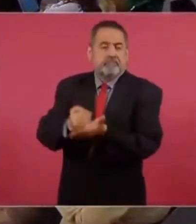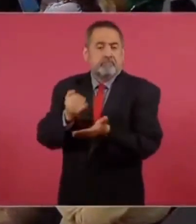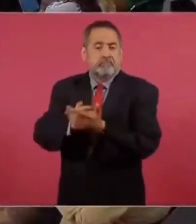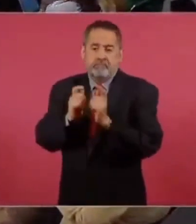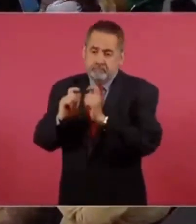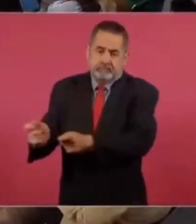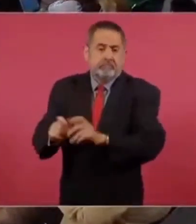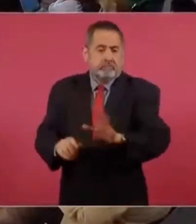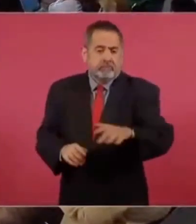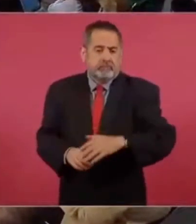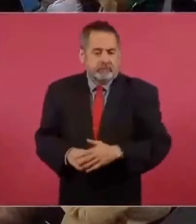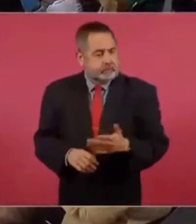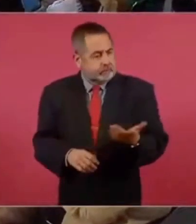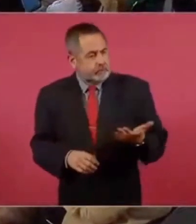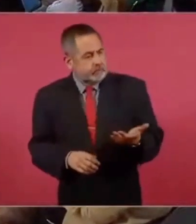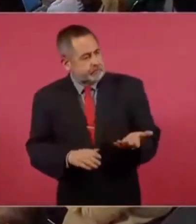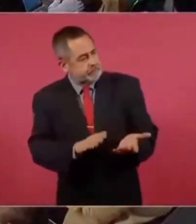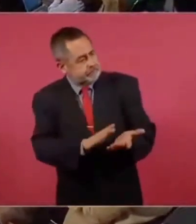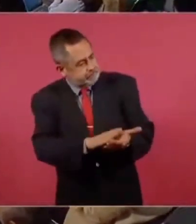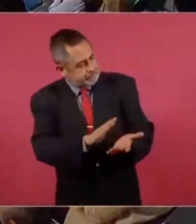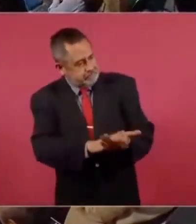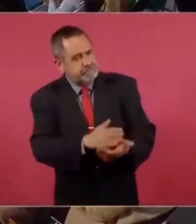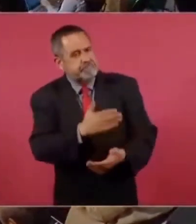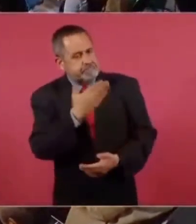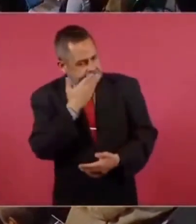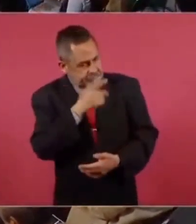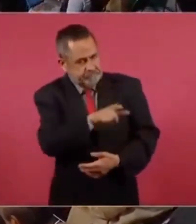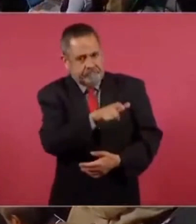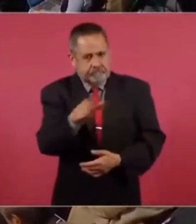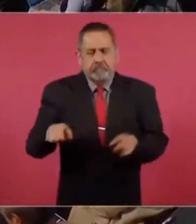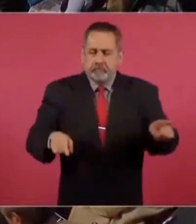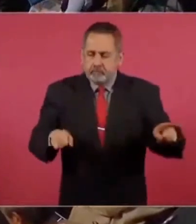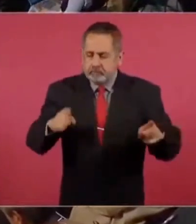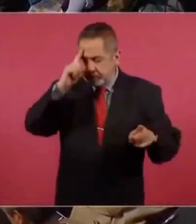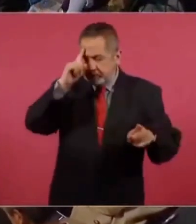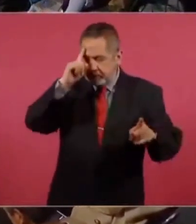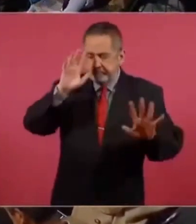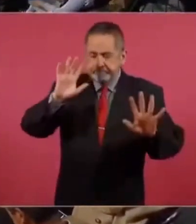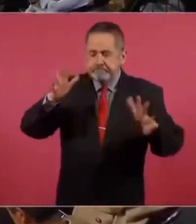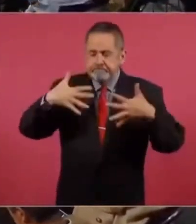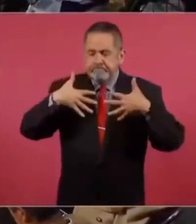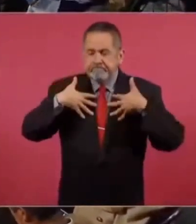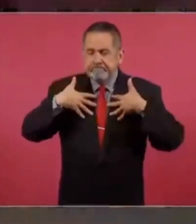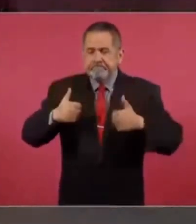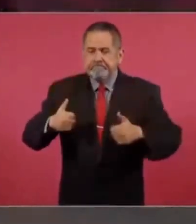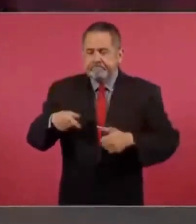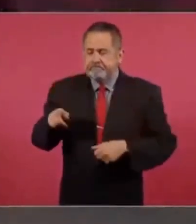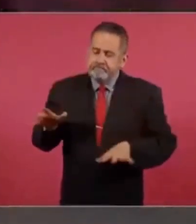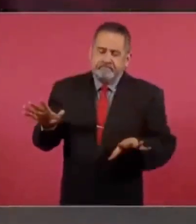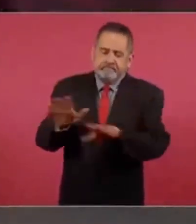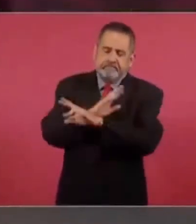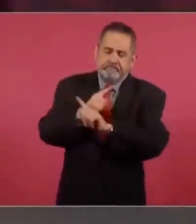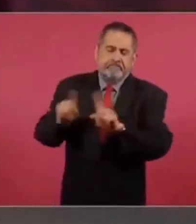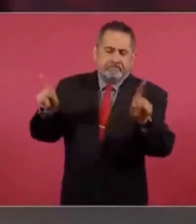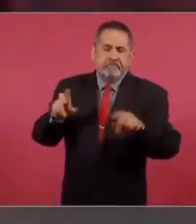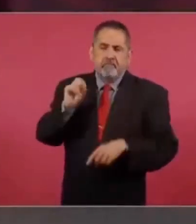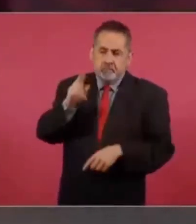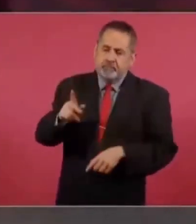Y es de reconocerles que entendieron que son otros